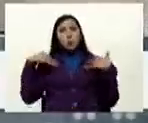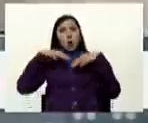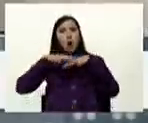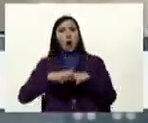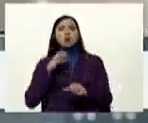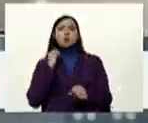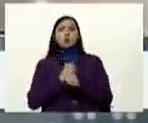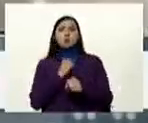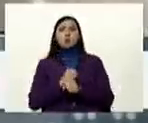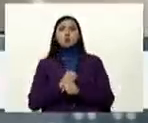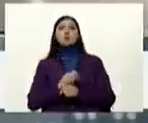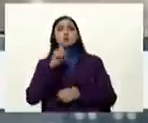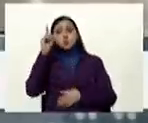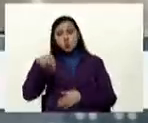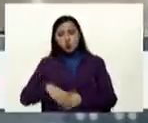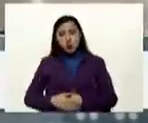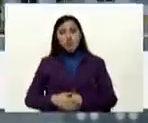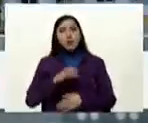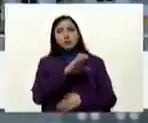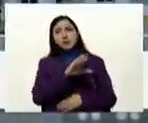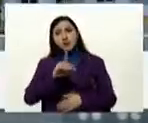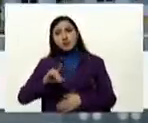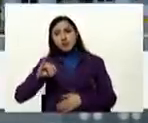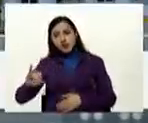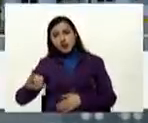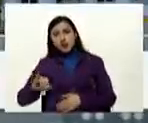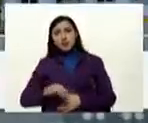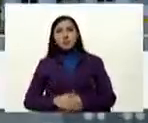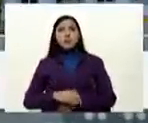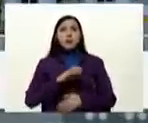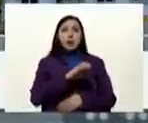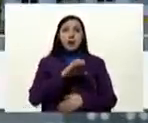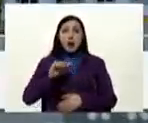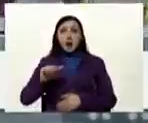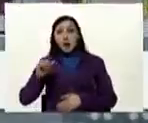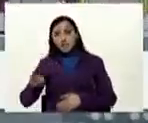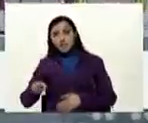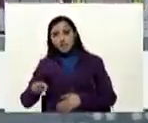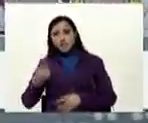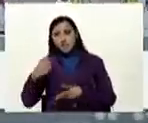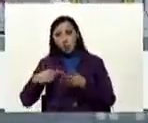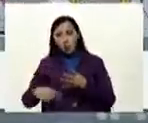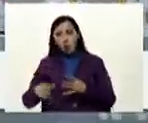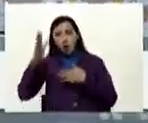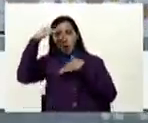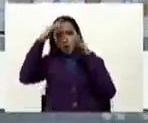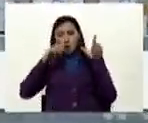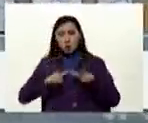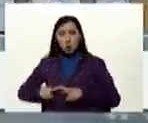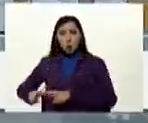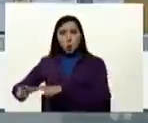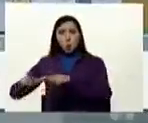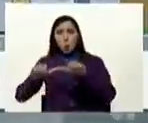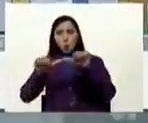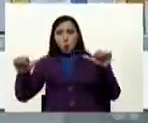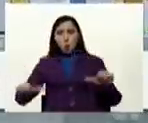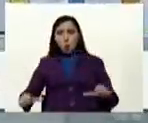los ambulatorios, los CDI, los CAT, los SRI, todo el